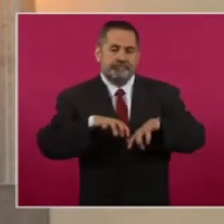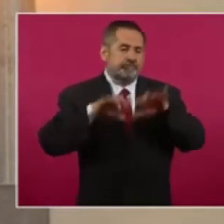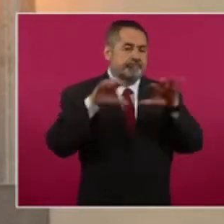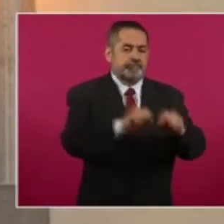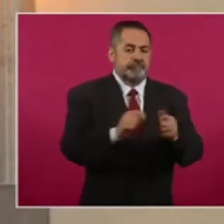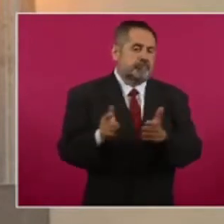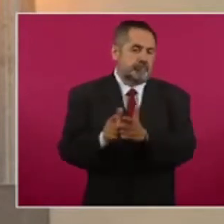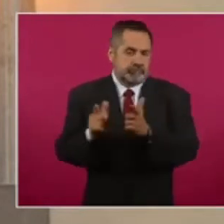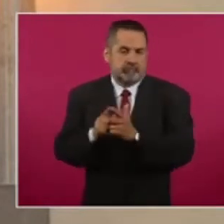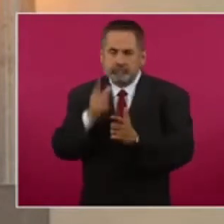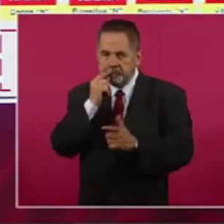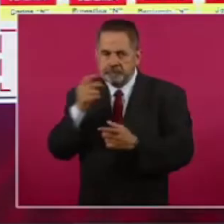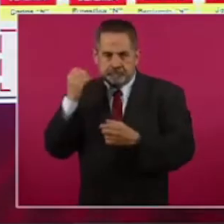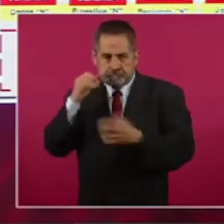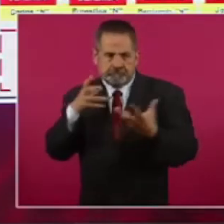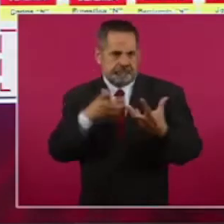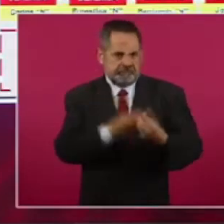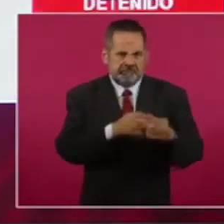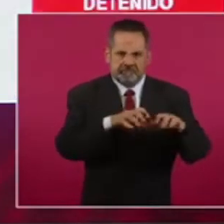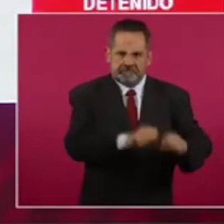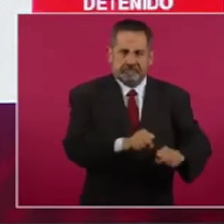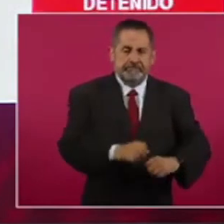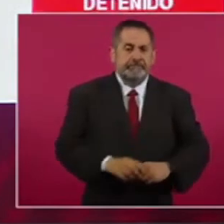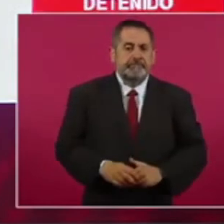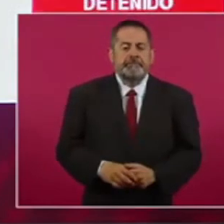de Oaxaca. Siguiente.